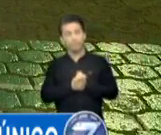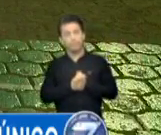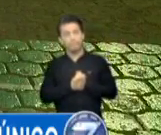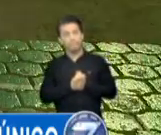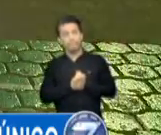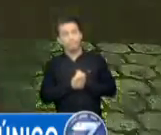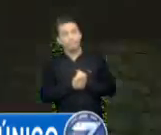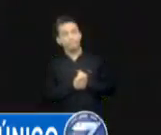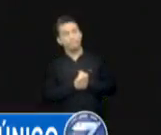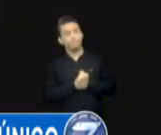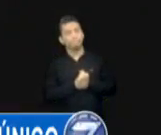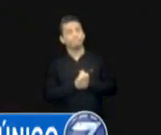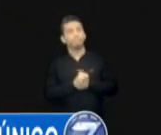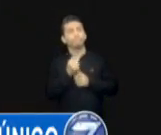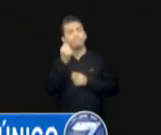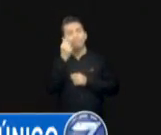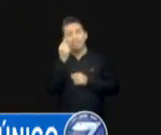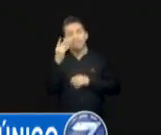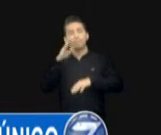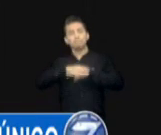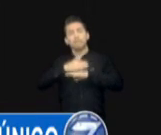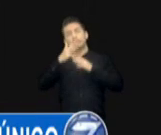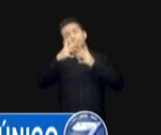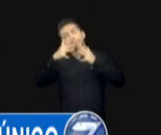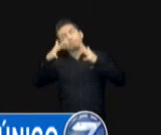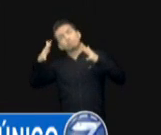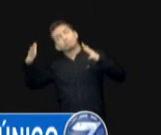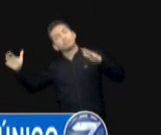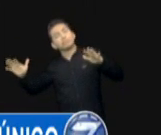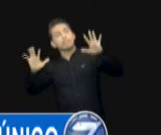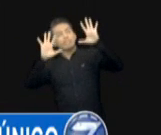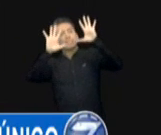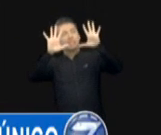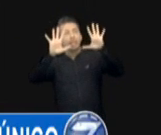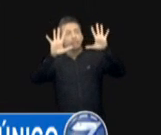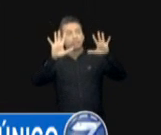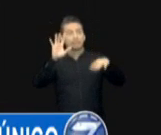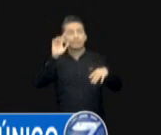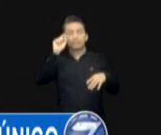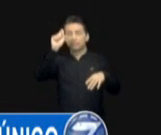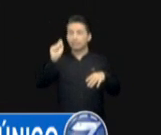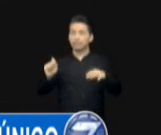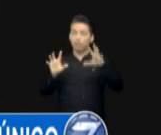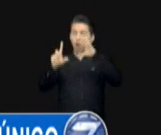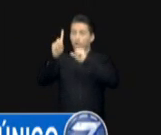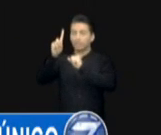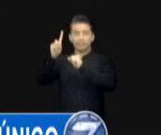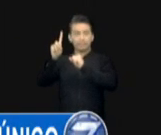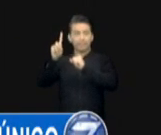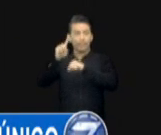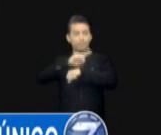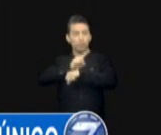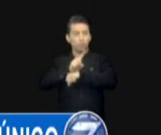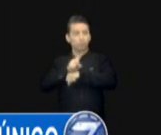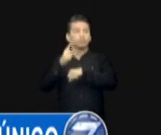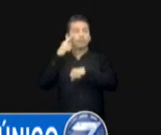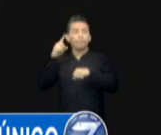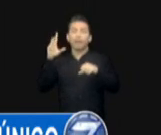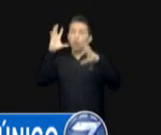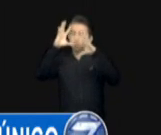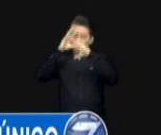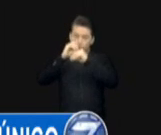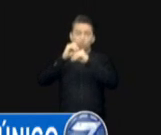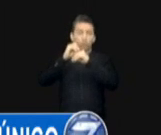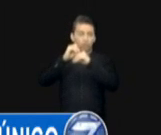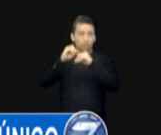falta todavía hasta las 10 y 11 minutos cuando se termine la fase oscura la totalidad